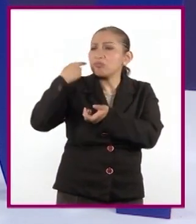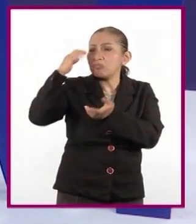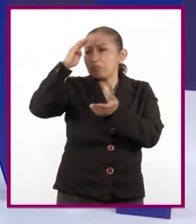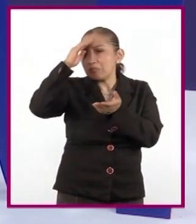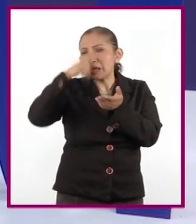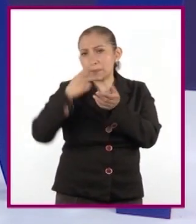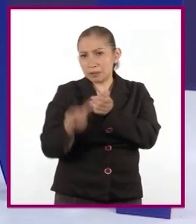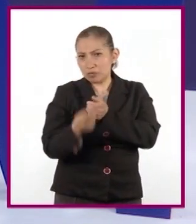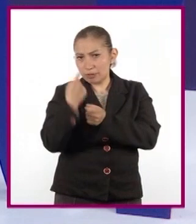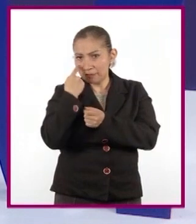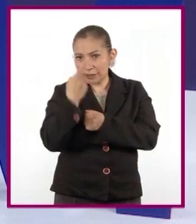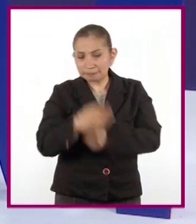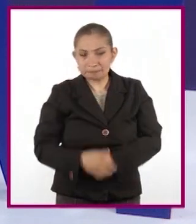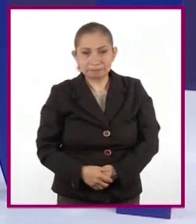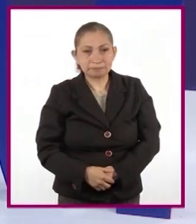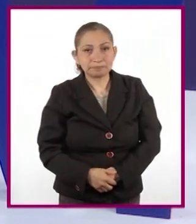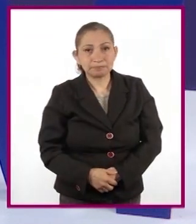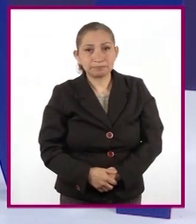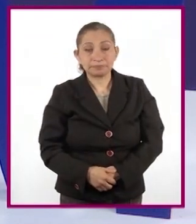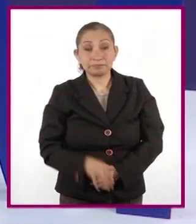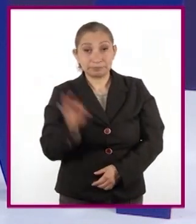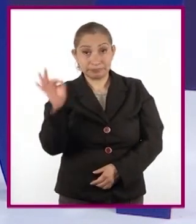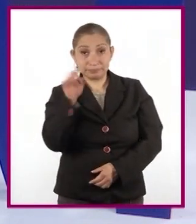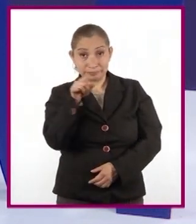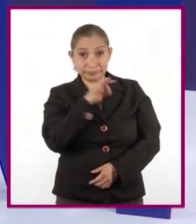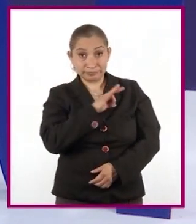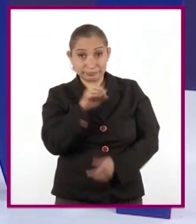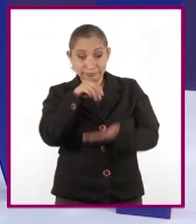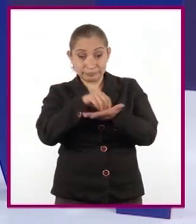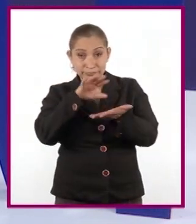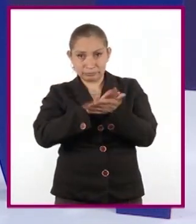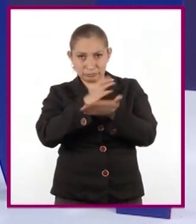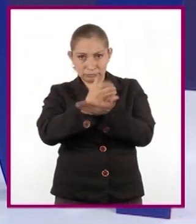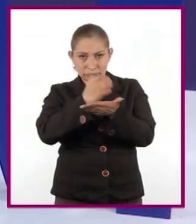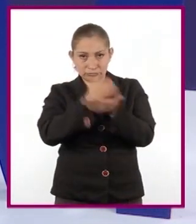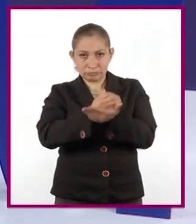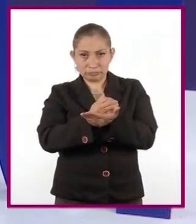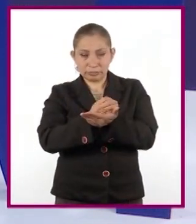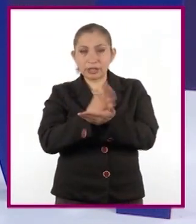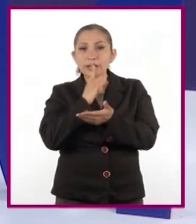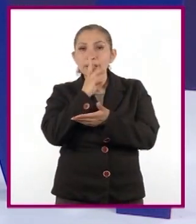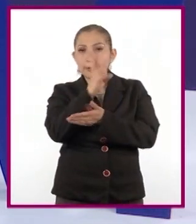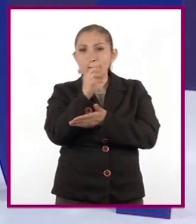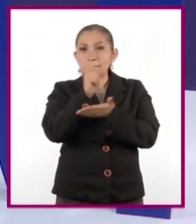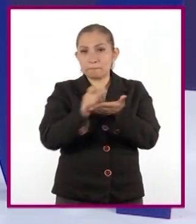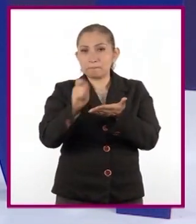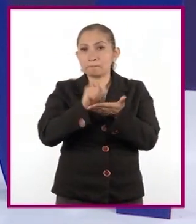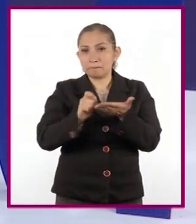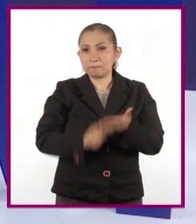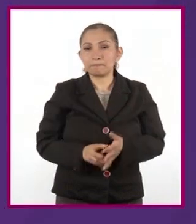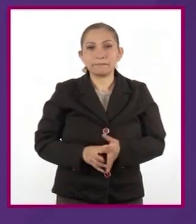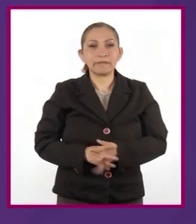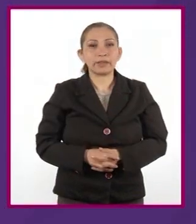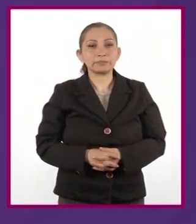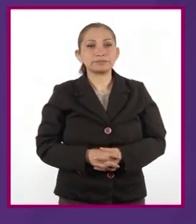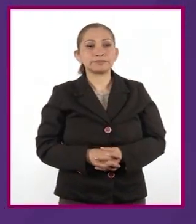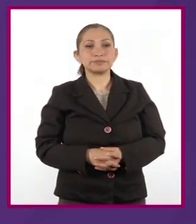siguientes preguntas. Si es posible, anótenlas en su cuaderno y respóndanlas también por escrito.